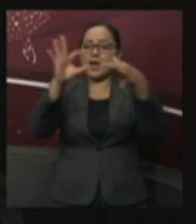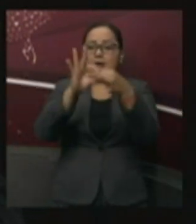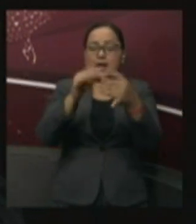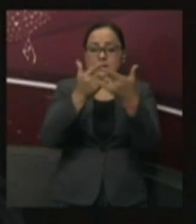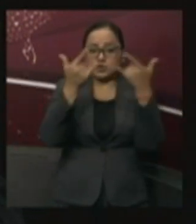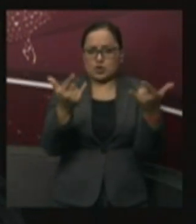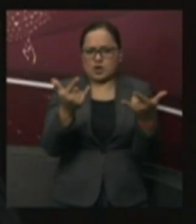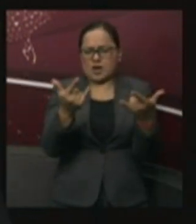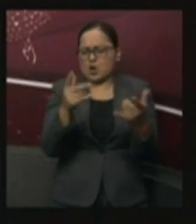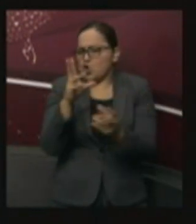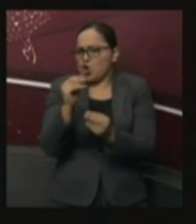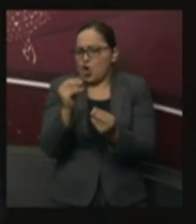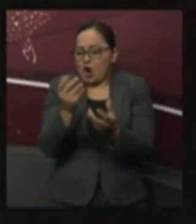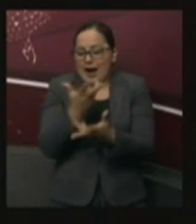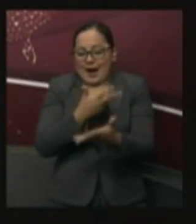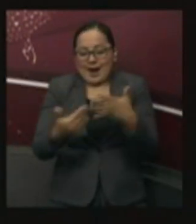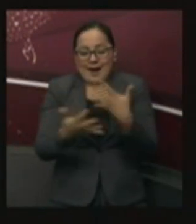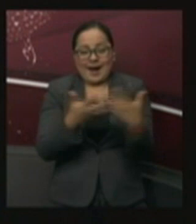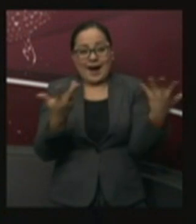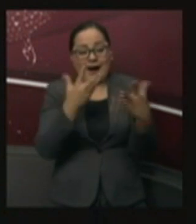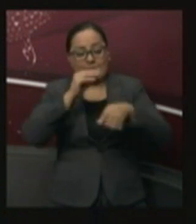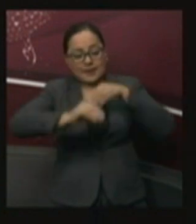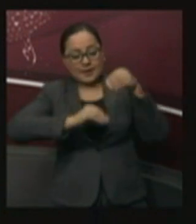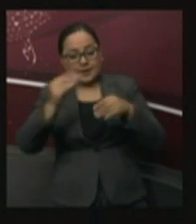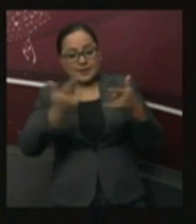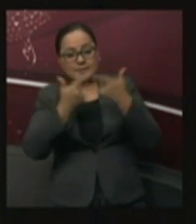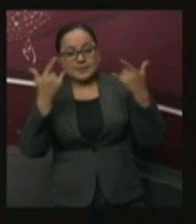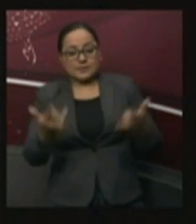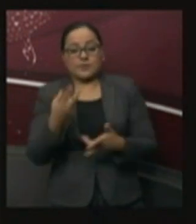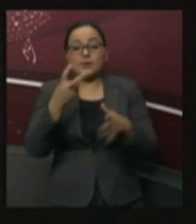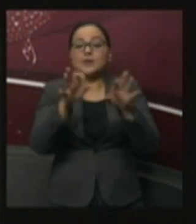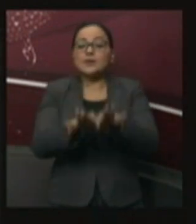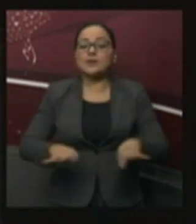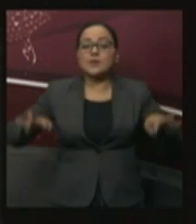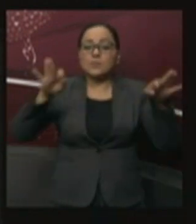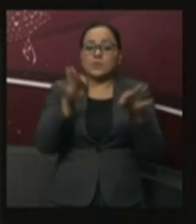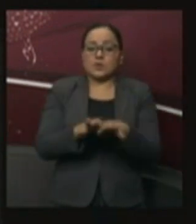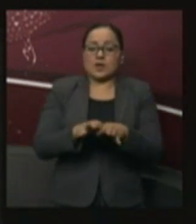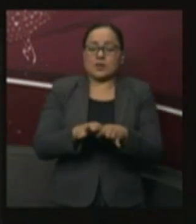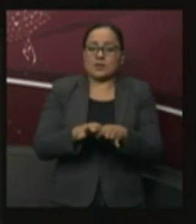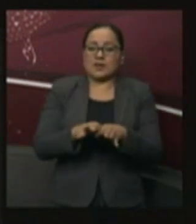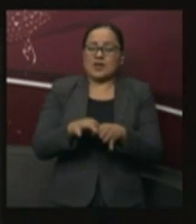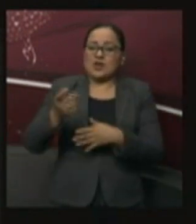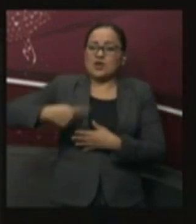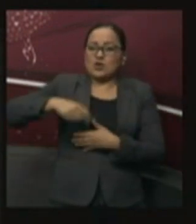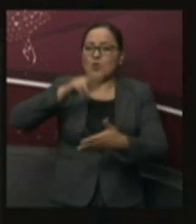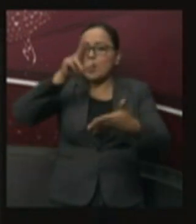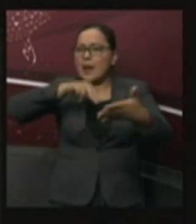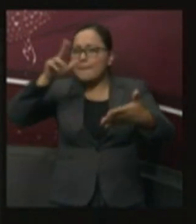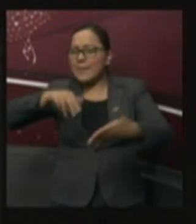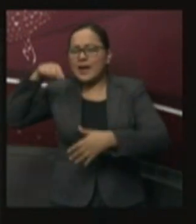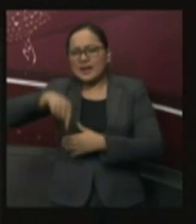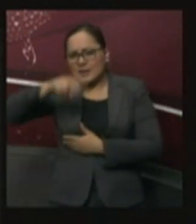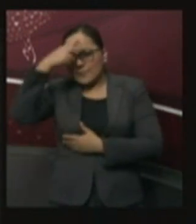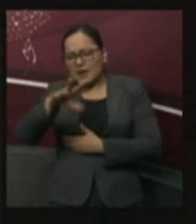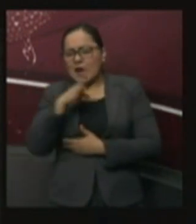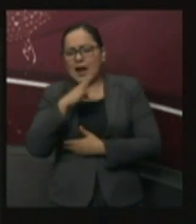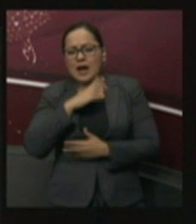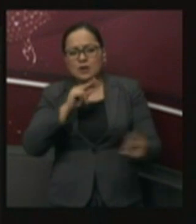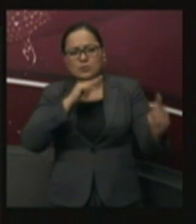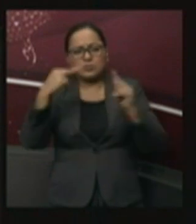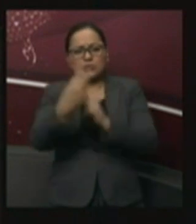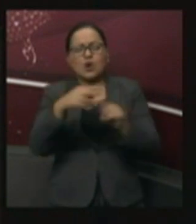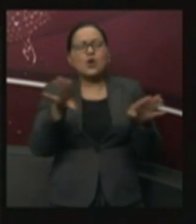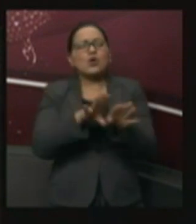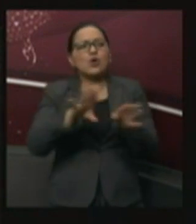hace historia. Y esto creo que es algo muy interesante, claro, cuando hablamos acerca del trabajo plástico que tenemos en México, sobre todo a ojos vistas,